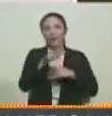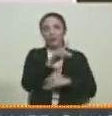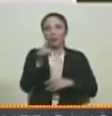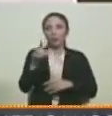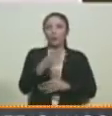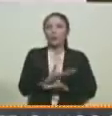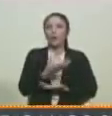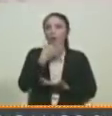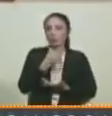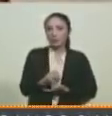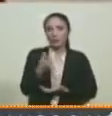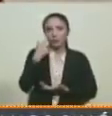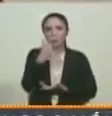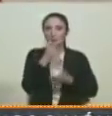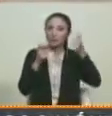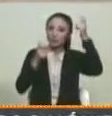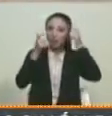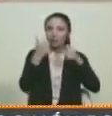comandante Chávez